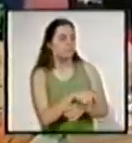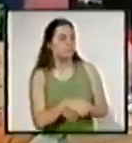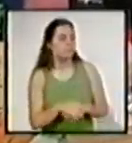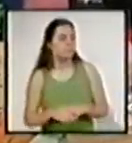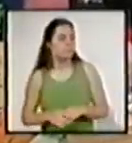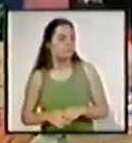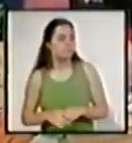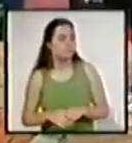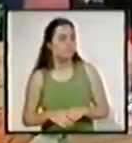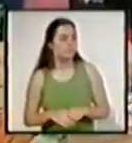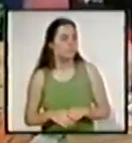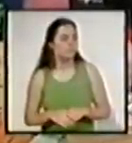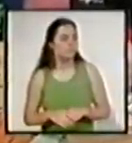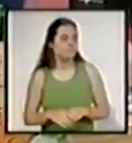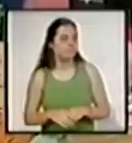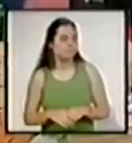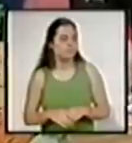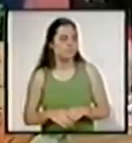caramelito.